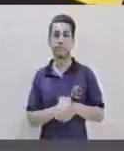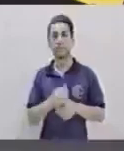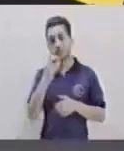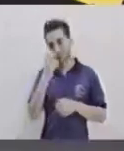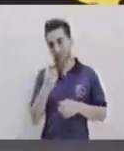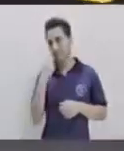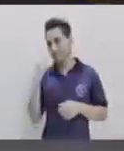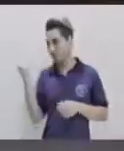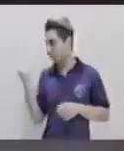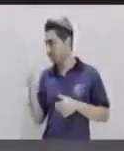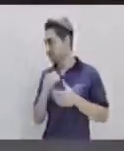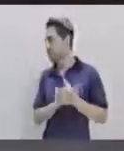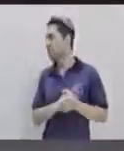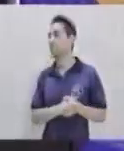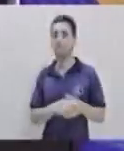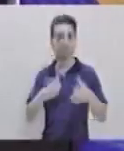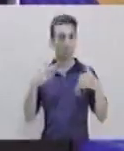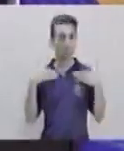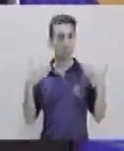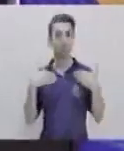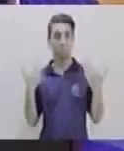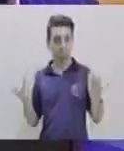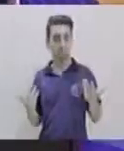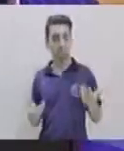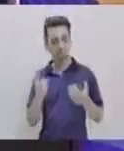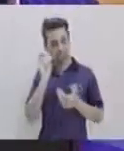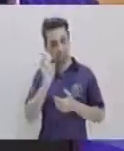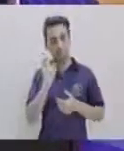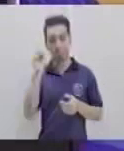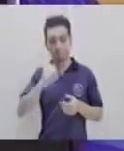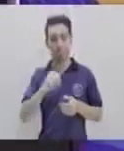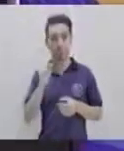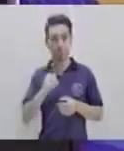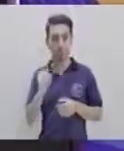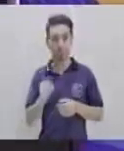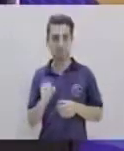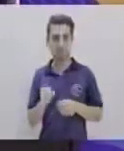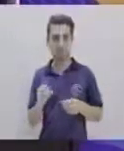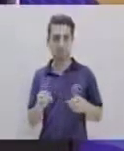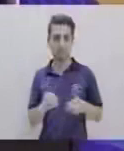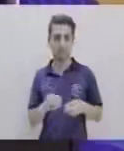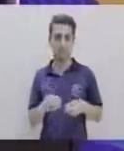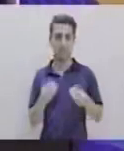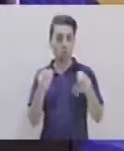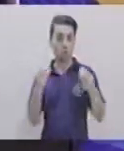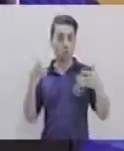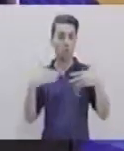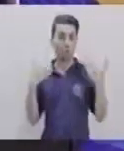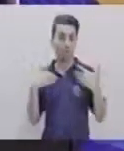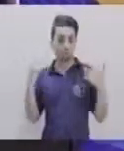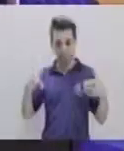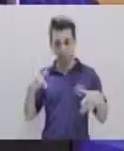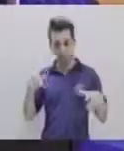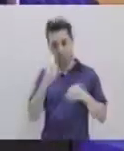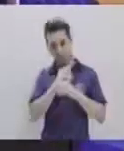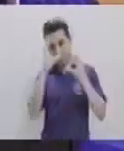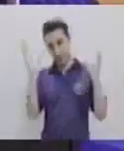Y nuevamente nos quedó alegre. Quiere decir que vamos a estar muy contentos esta